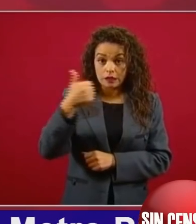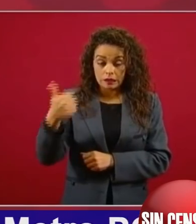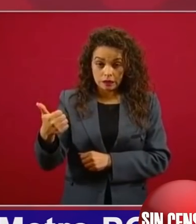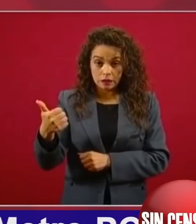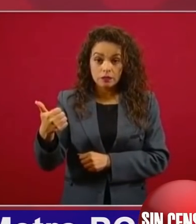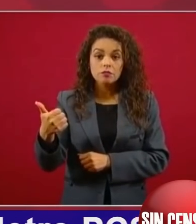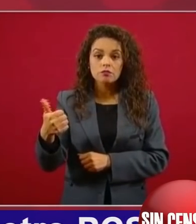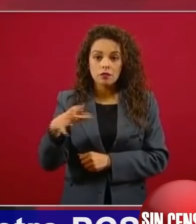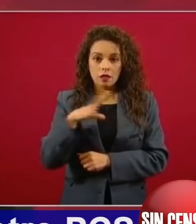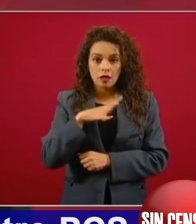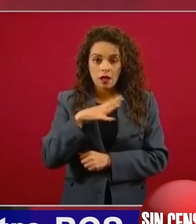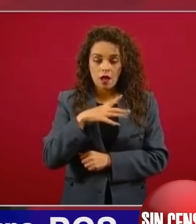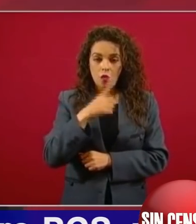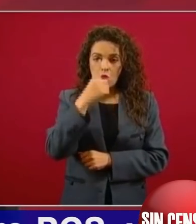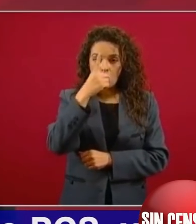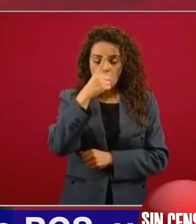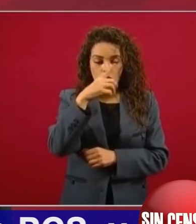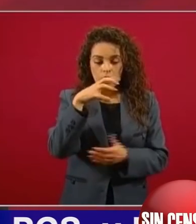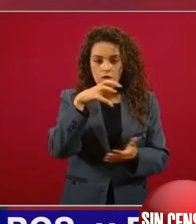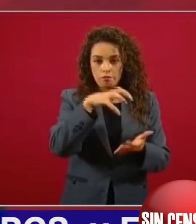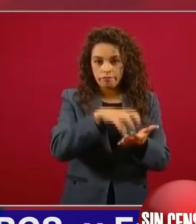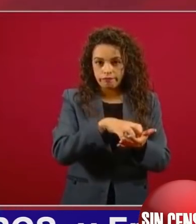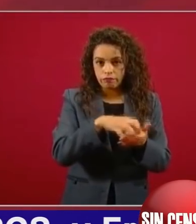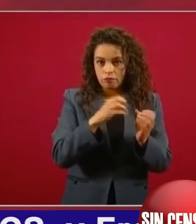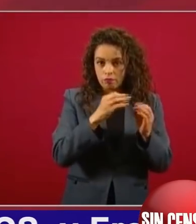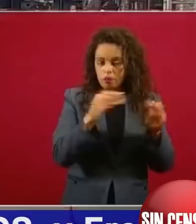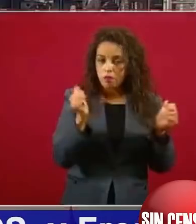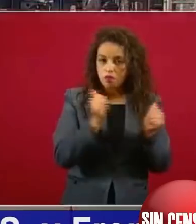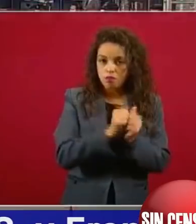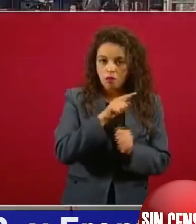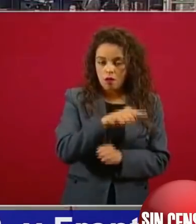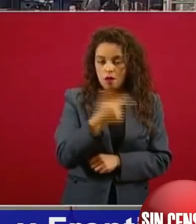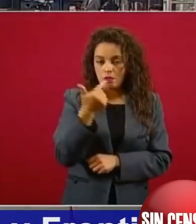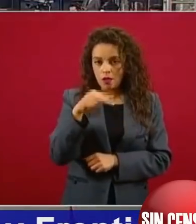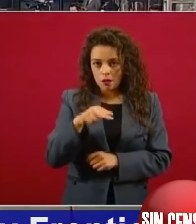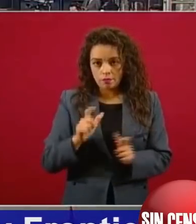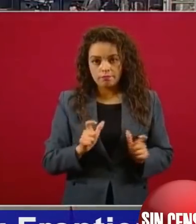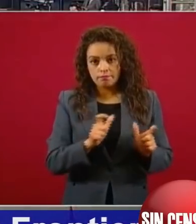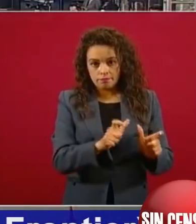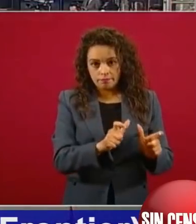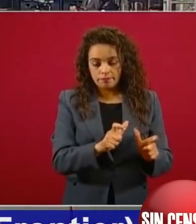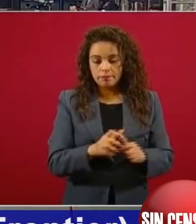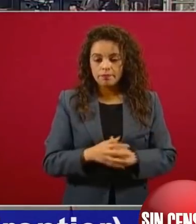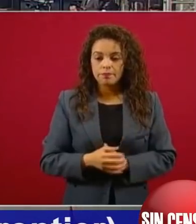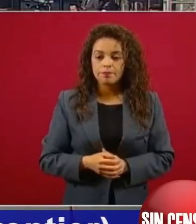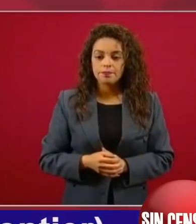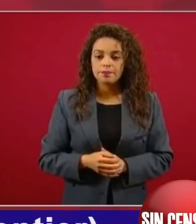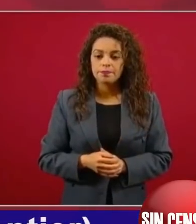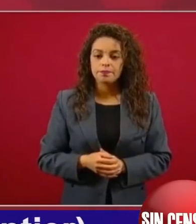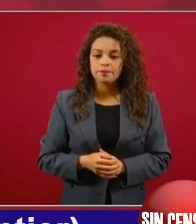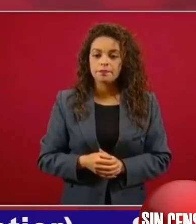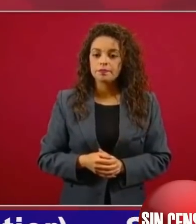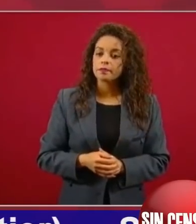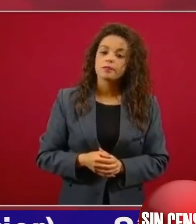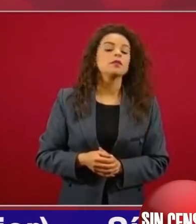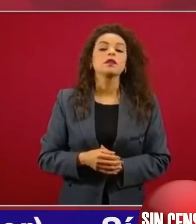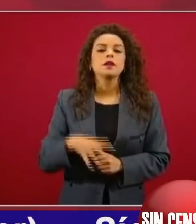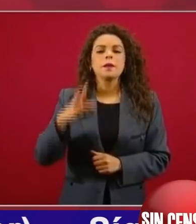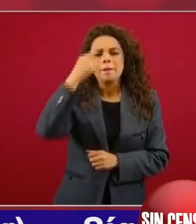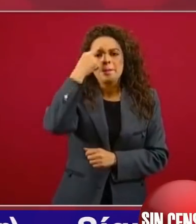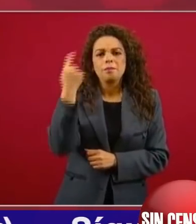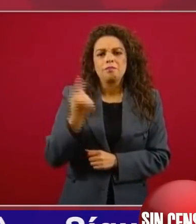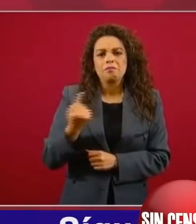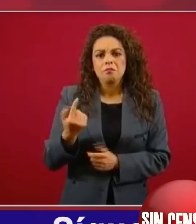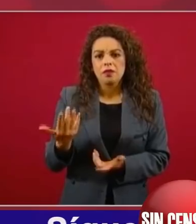va a haber un cuartel de la Guardia Nacional. Lo que queremos es que